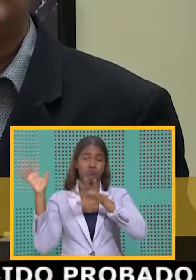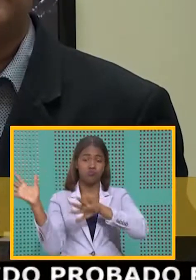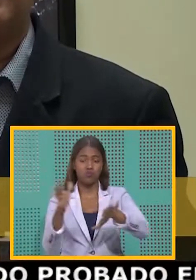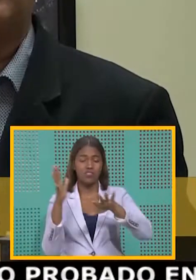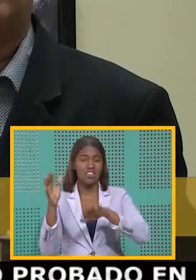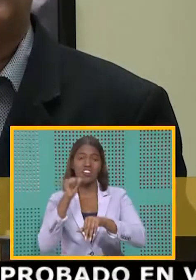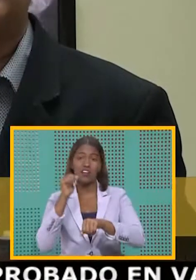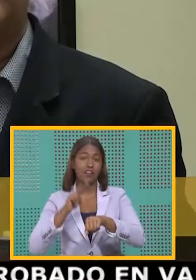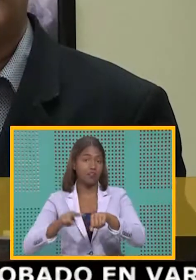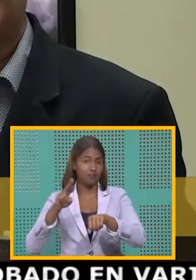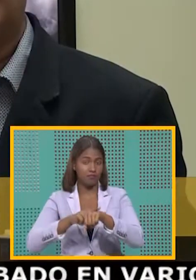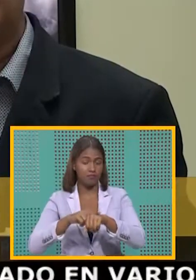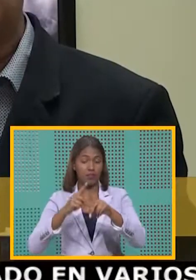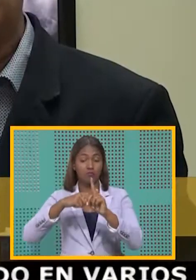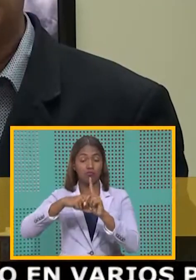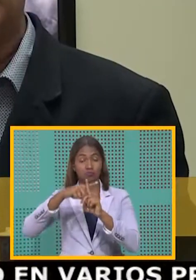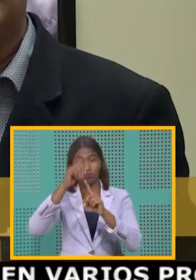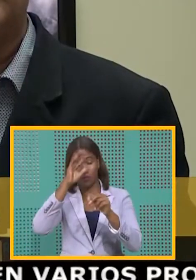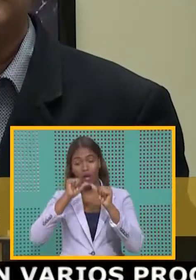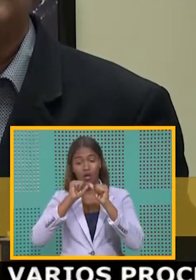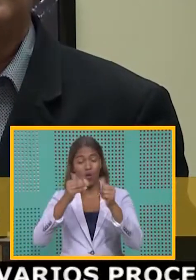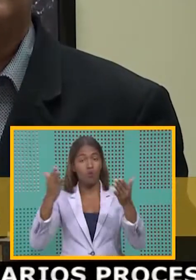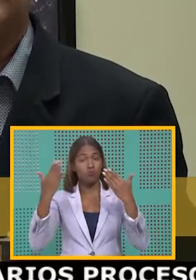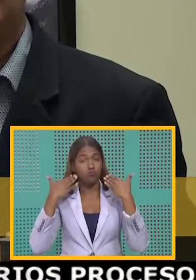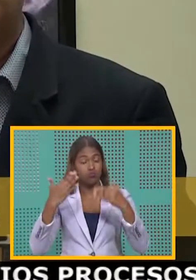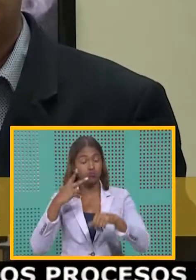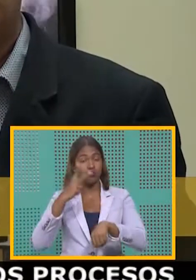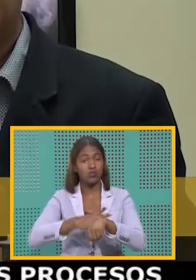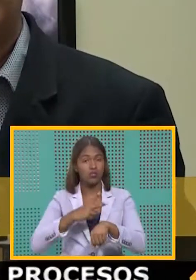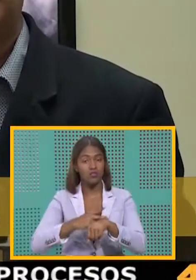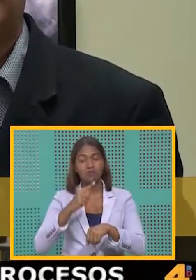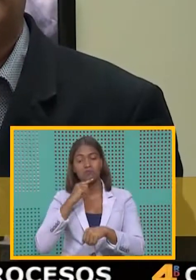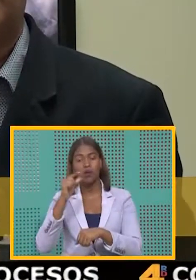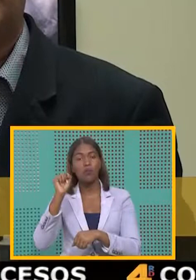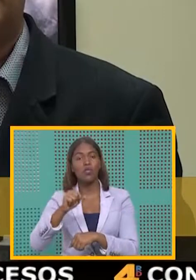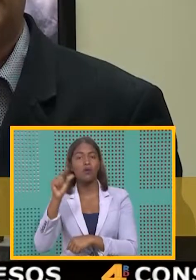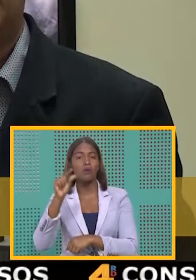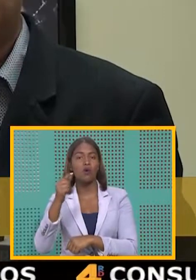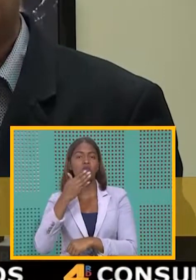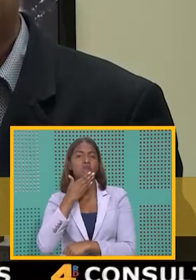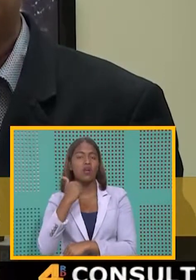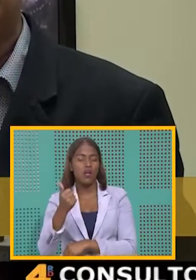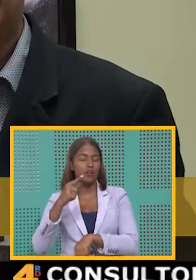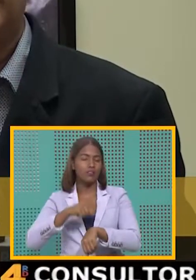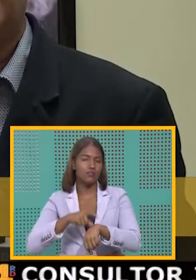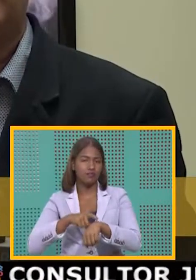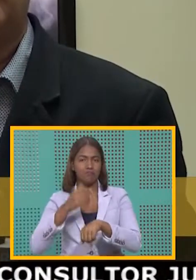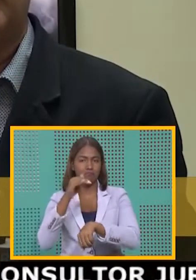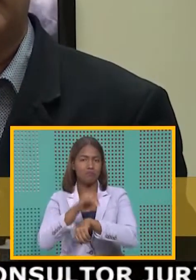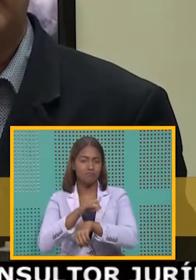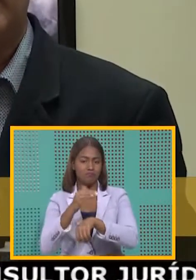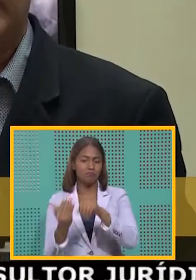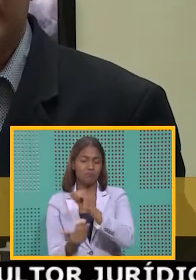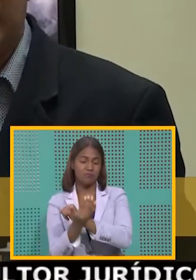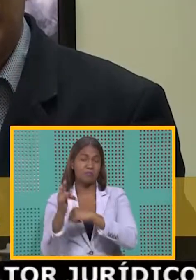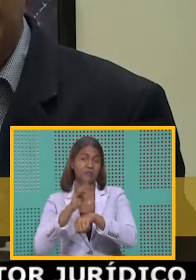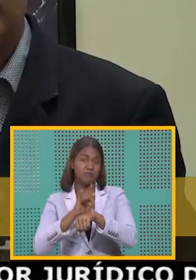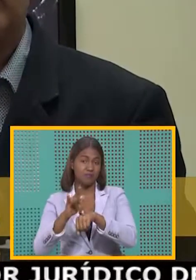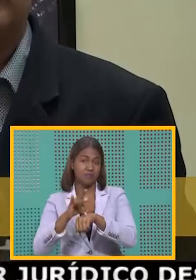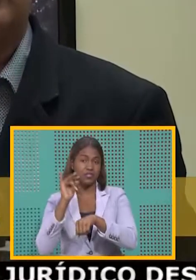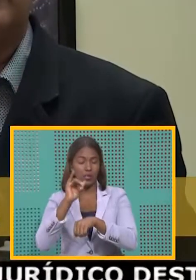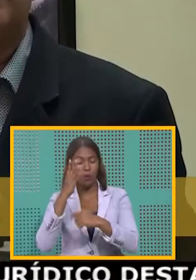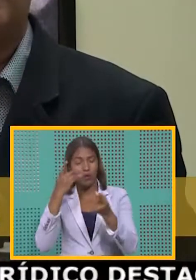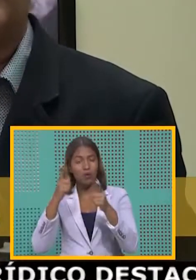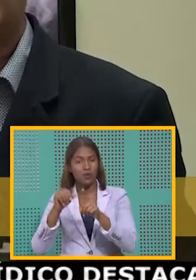anormales. Las temperaturas seguirán calurosas durante el día, siendo un poco más agradable en horas de la madrugada. Hasta aquí